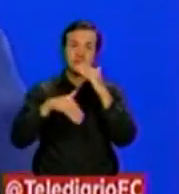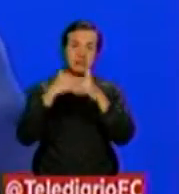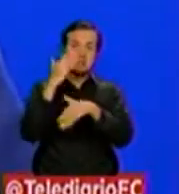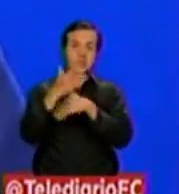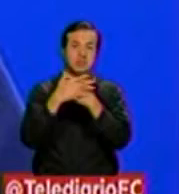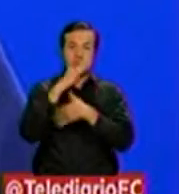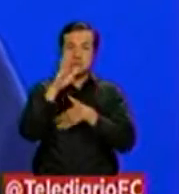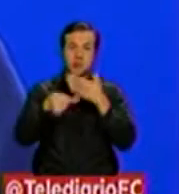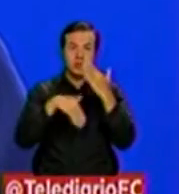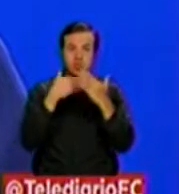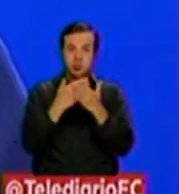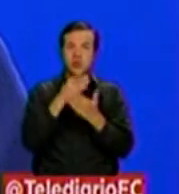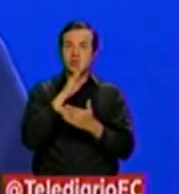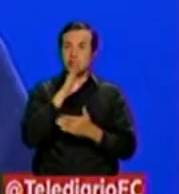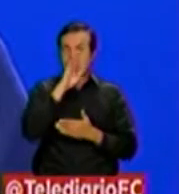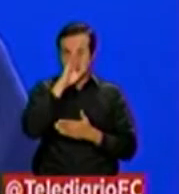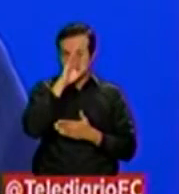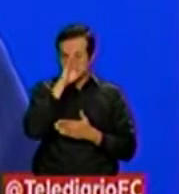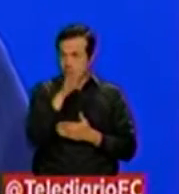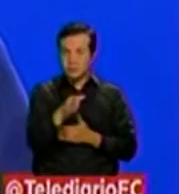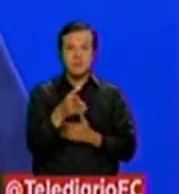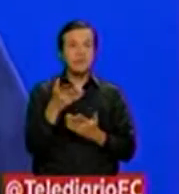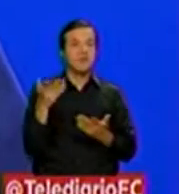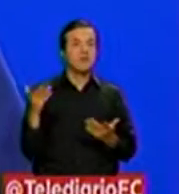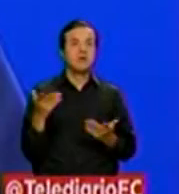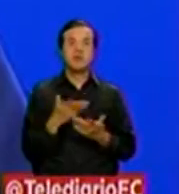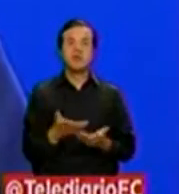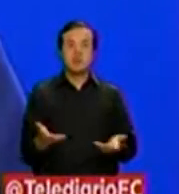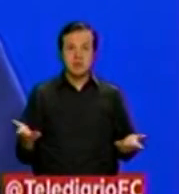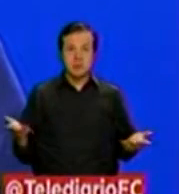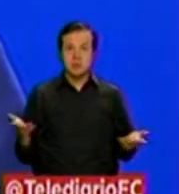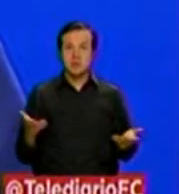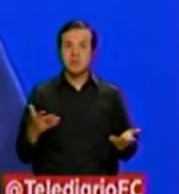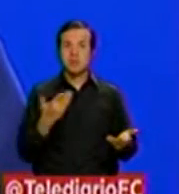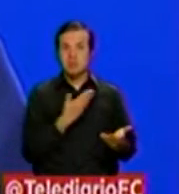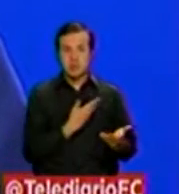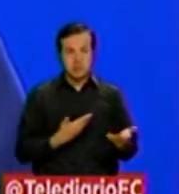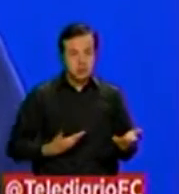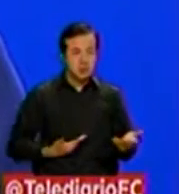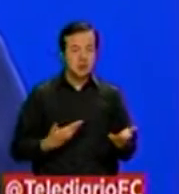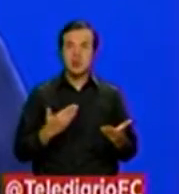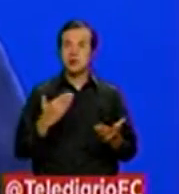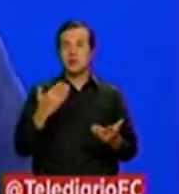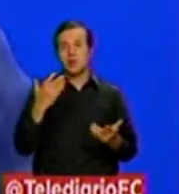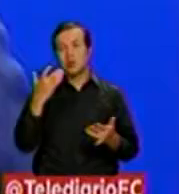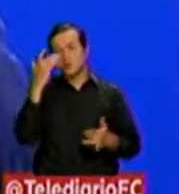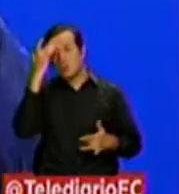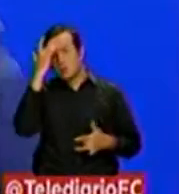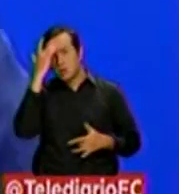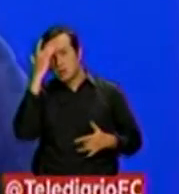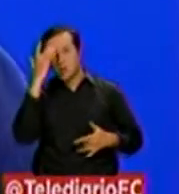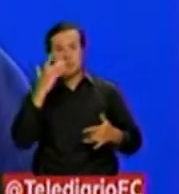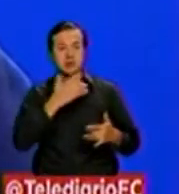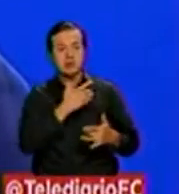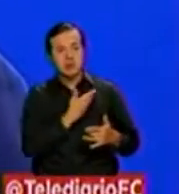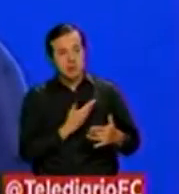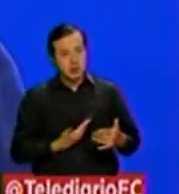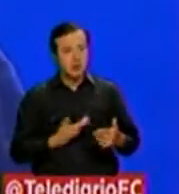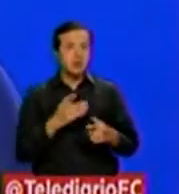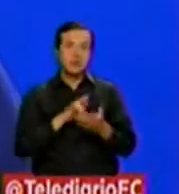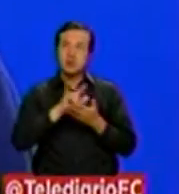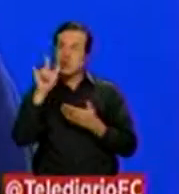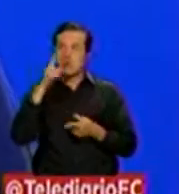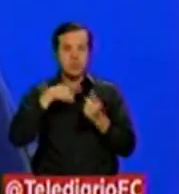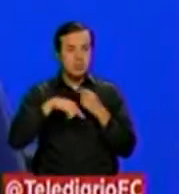resulta, todos los fines de semana, oiga, supuestamente le pasa algo al presidente, la salud del presidente, que si se va, que si regresa,